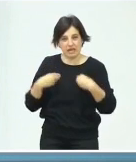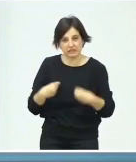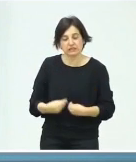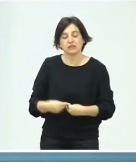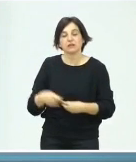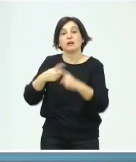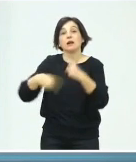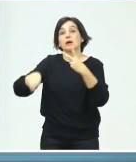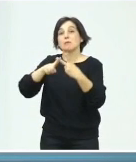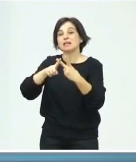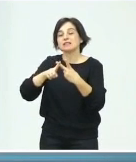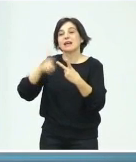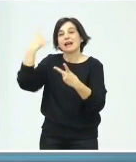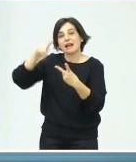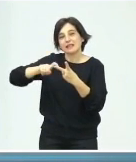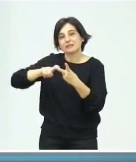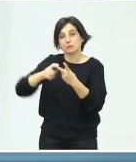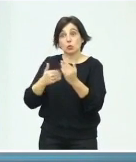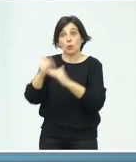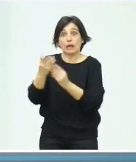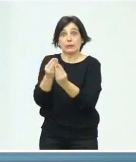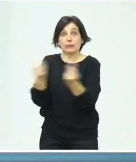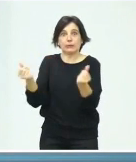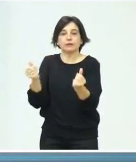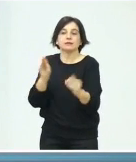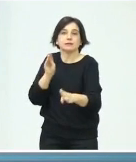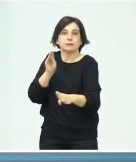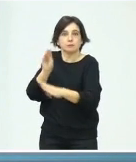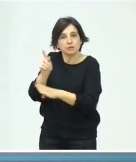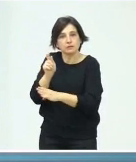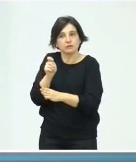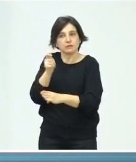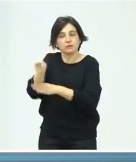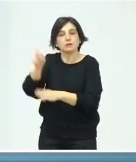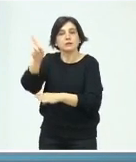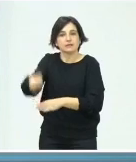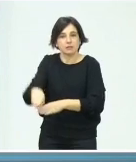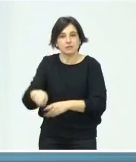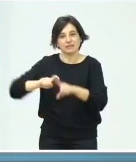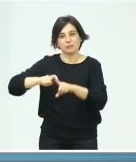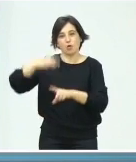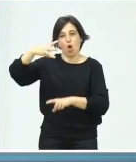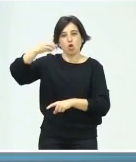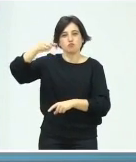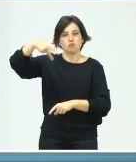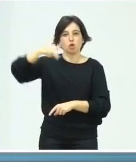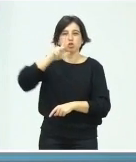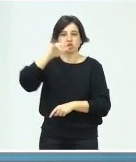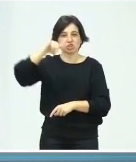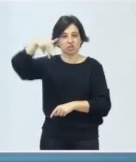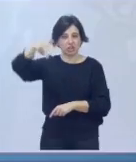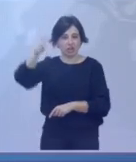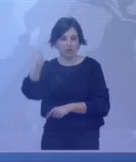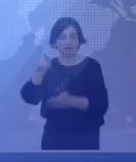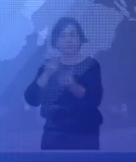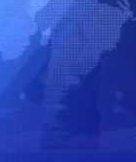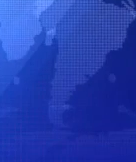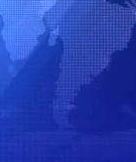razas autóctonas en peligro de extinción de cebo, monchina y tudanca, con 160.000